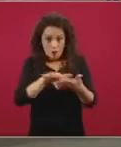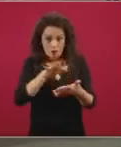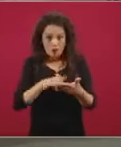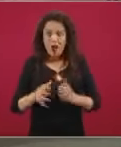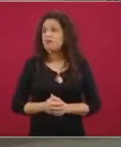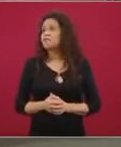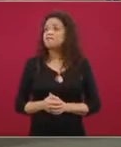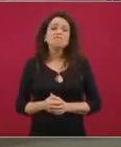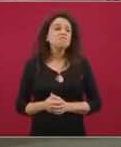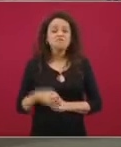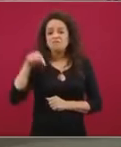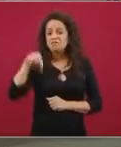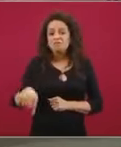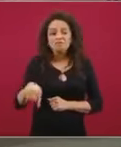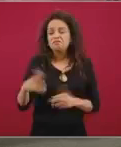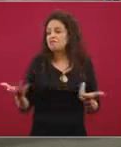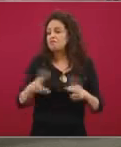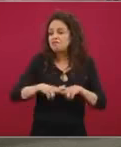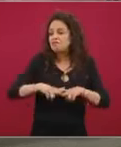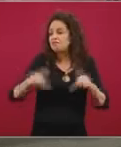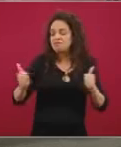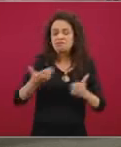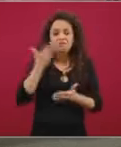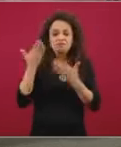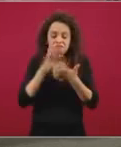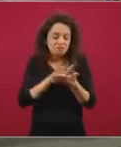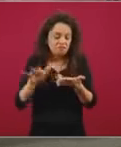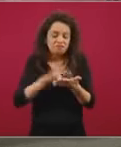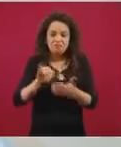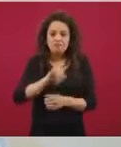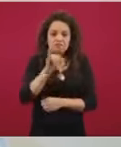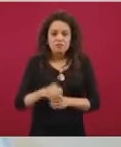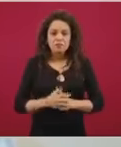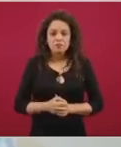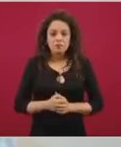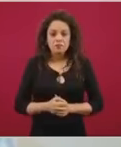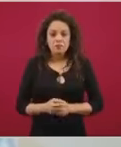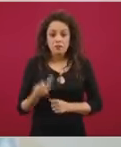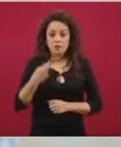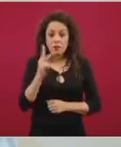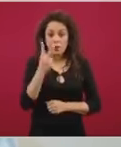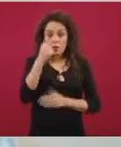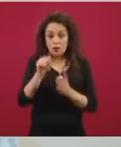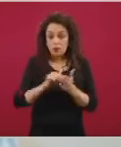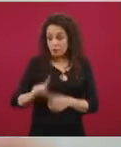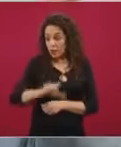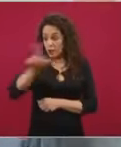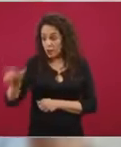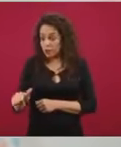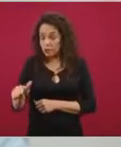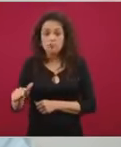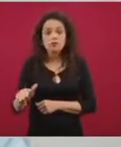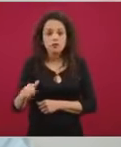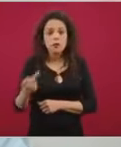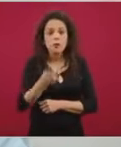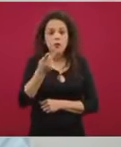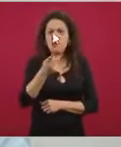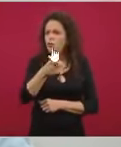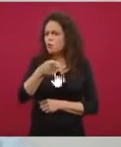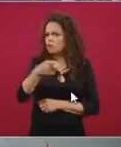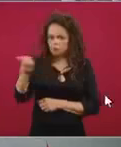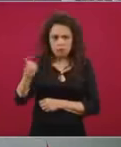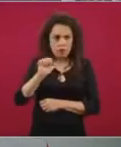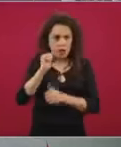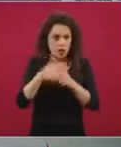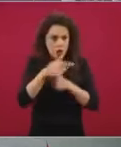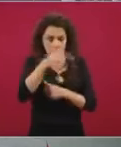aquí nadie lee. Y seguramente si alguien fue a levantar una encuesta 2 meses después, aquí alguien lee, todos leemos.